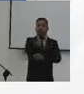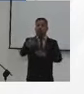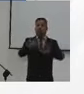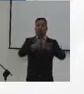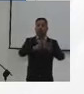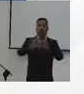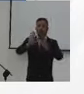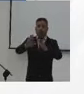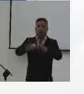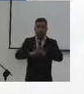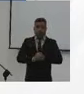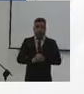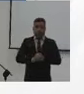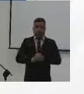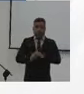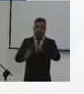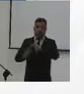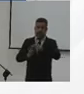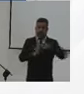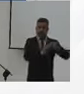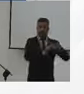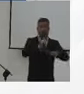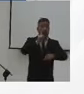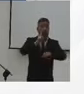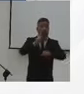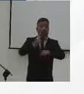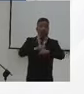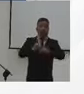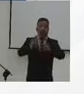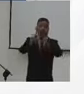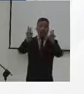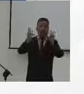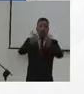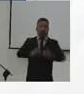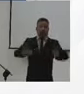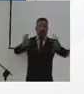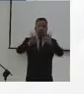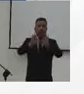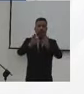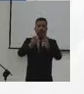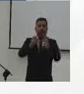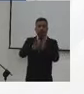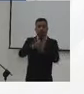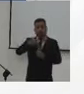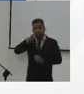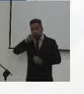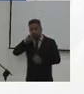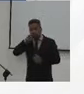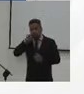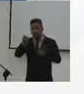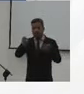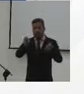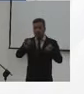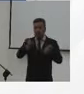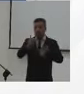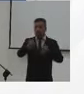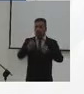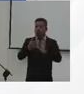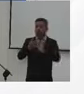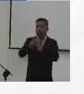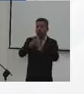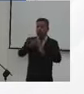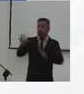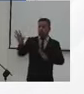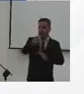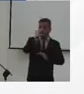a las comunidades. Un tema fundamental desde el punto de inspección, vigilancia y control que quisiera dejar aquí